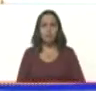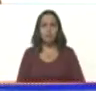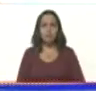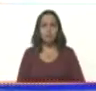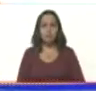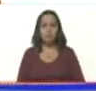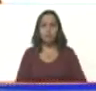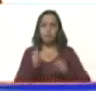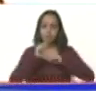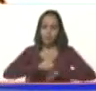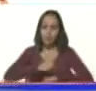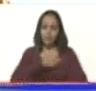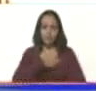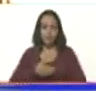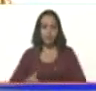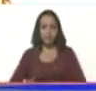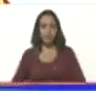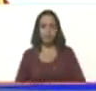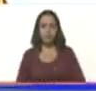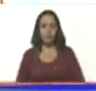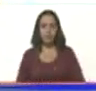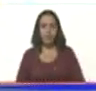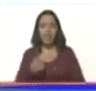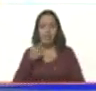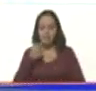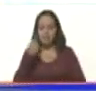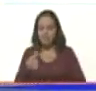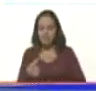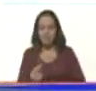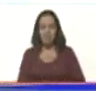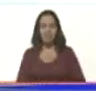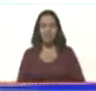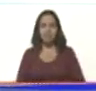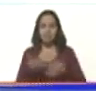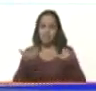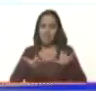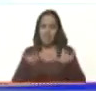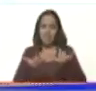Sí, presidente. Hable por esa boquita, pues.